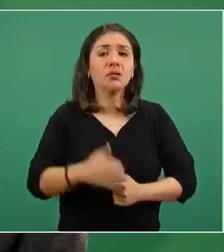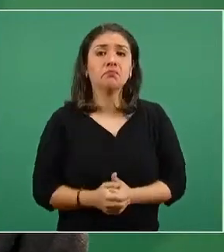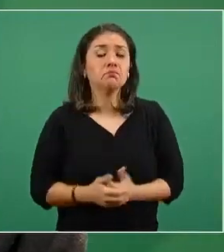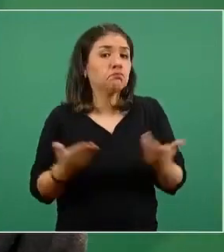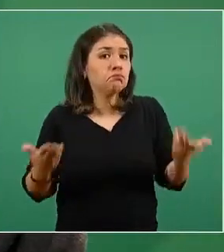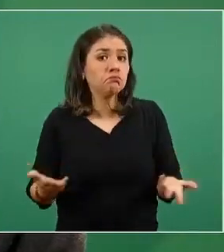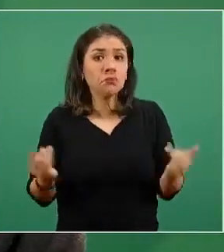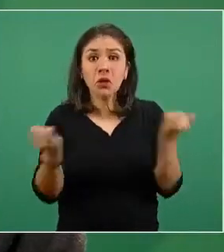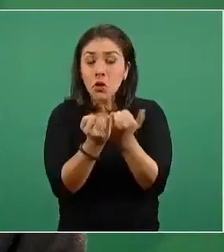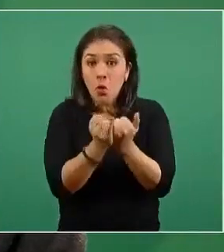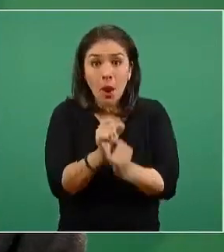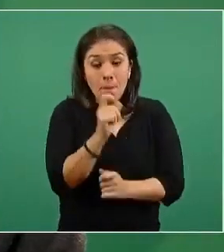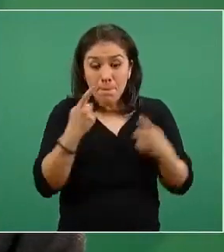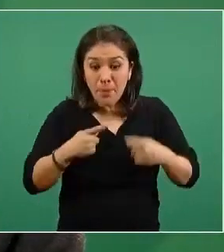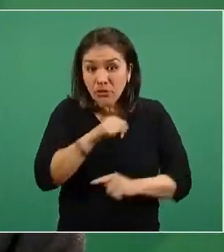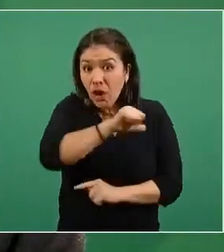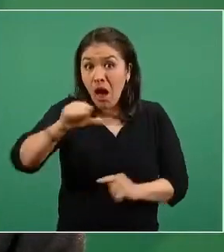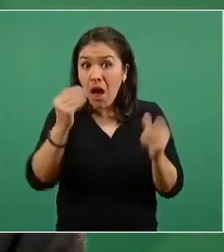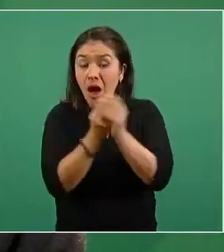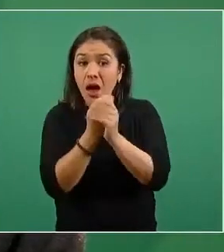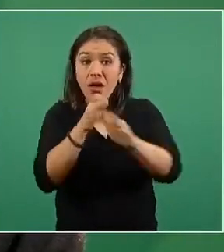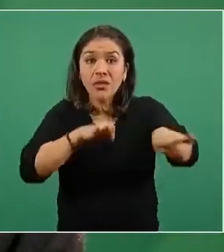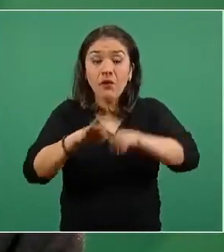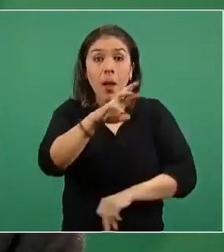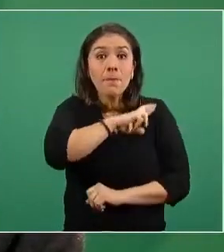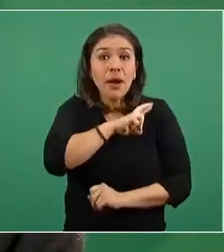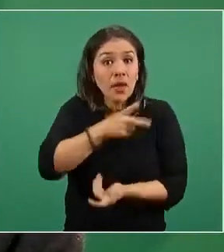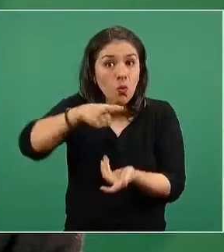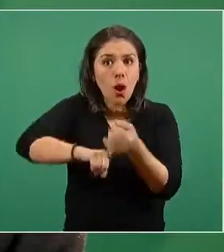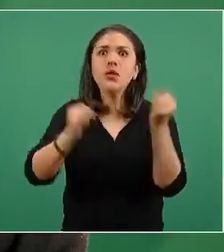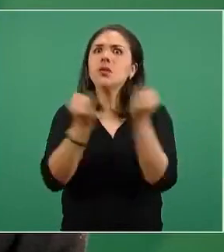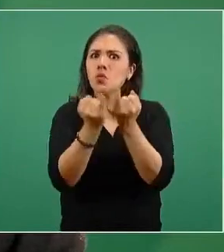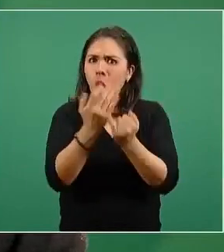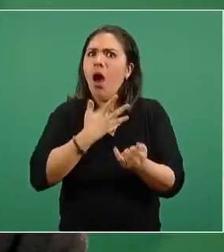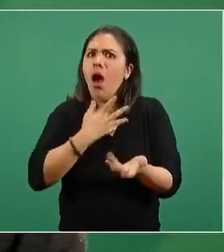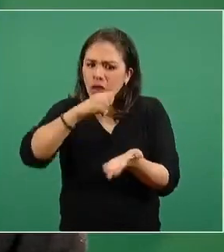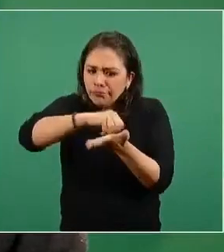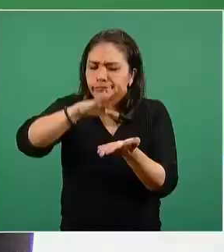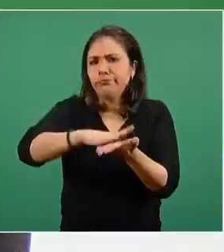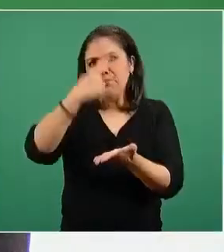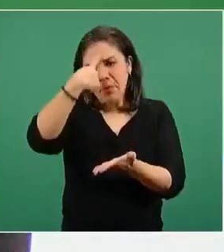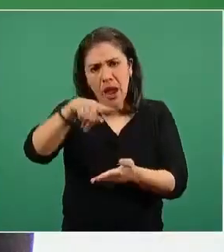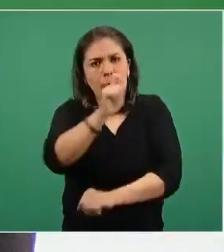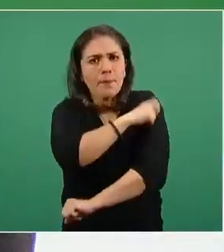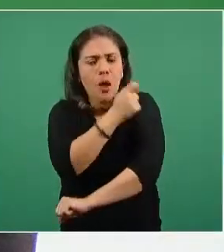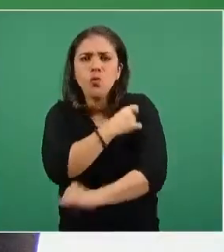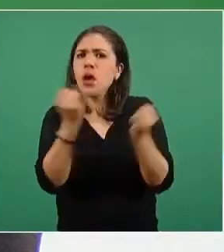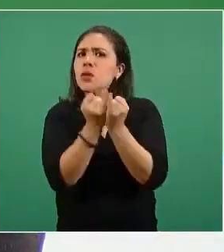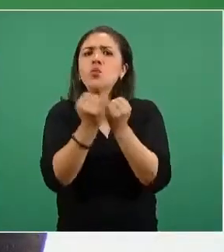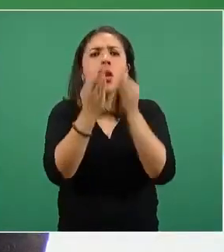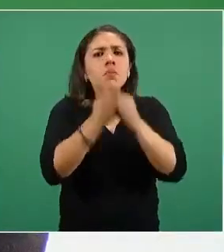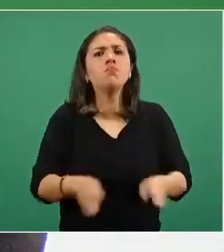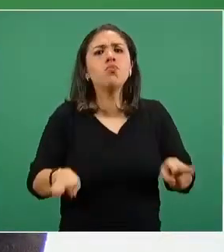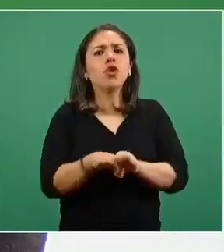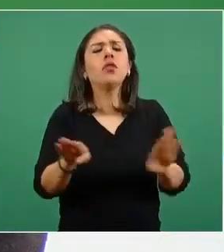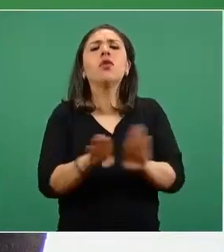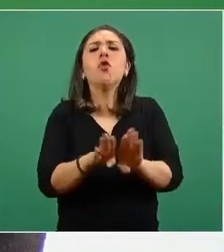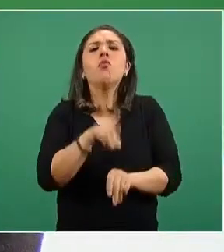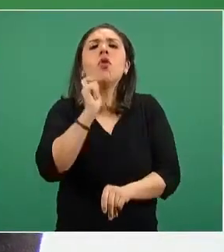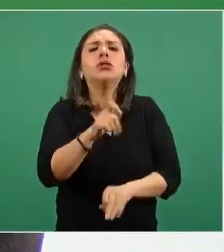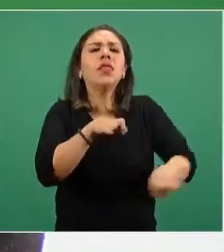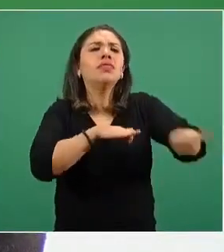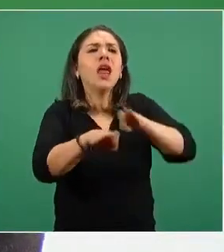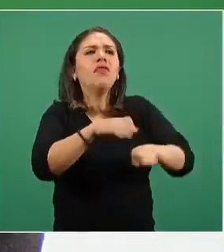también quien trabaja en el ámbito privado está considerado para ser vacunado con el mismo nivel de priorización que el personal que trabaja